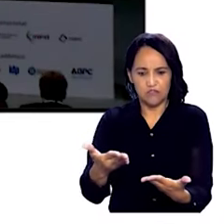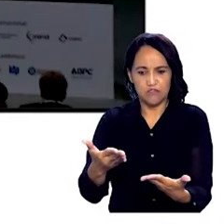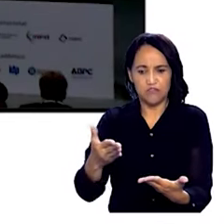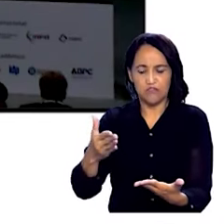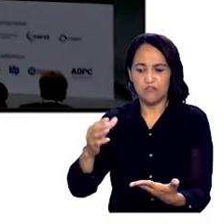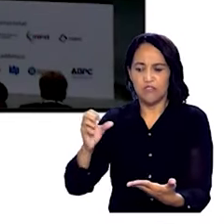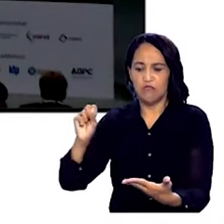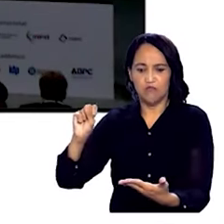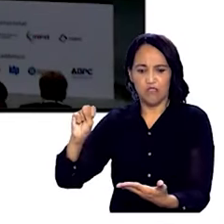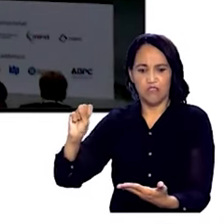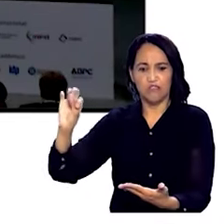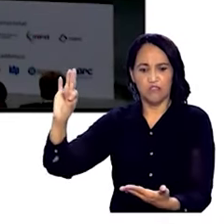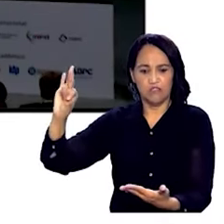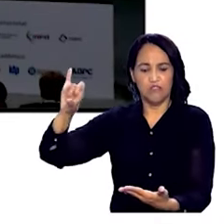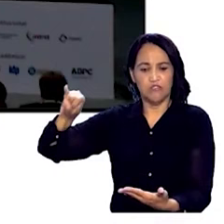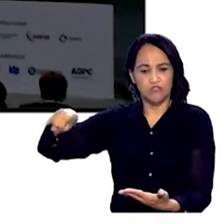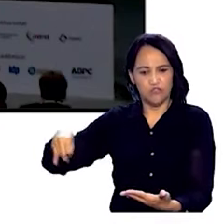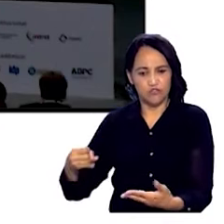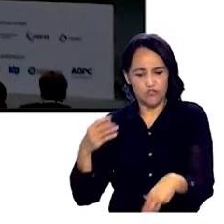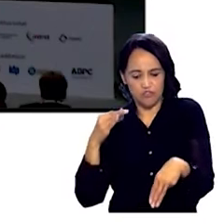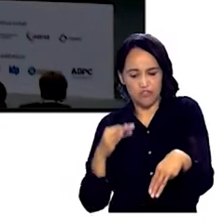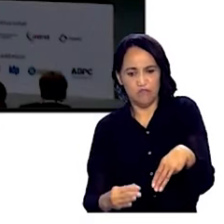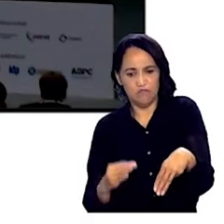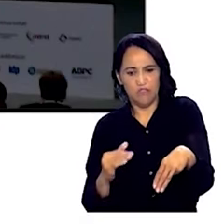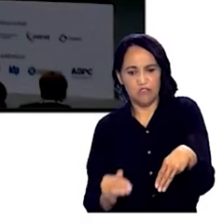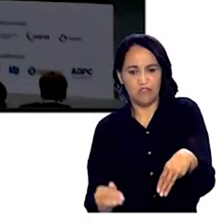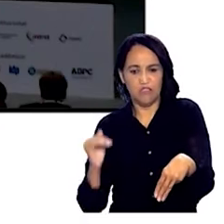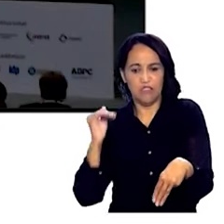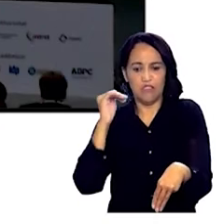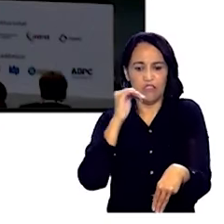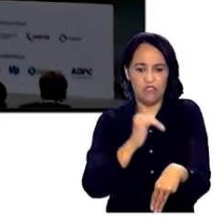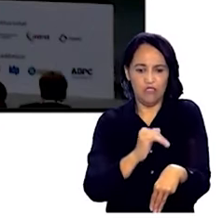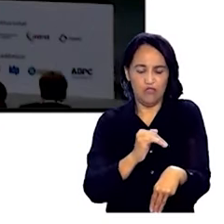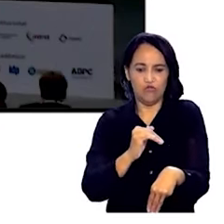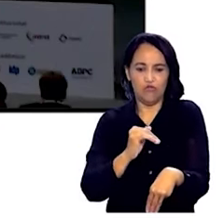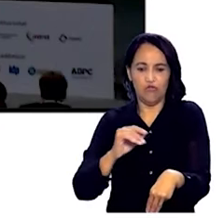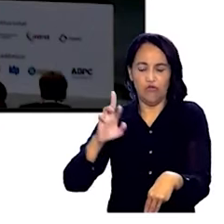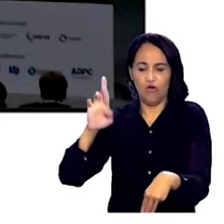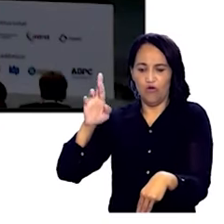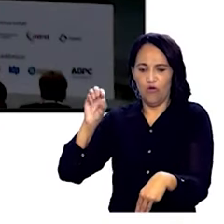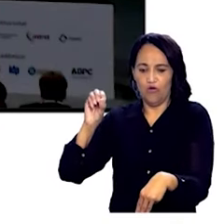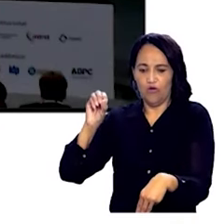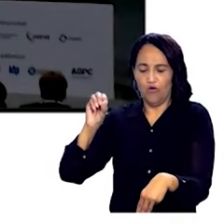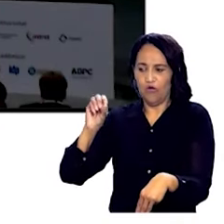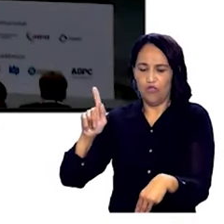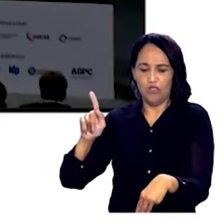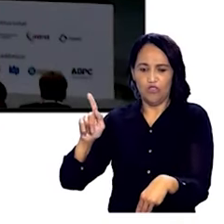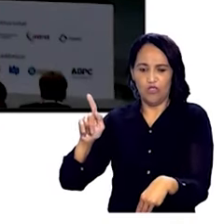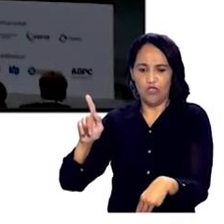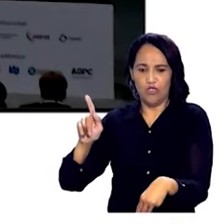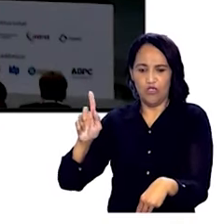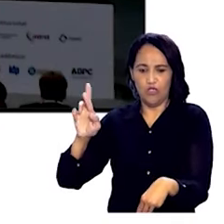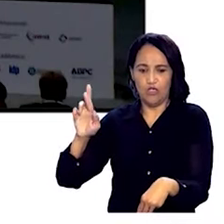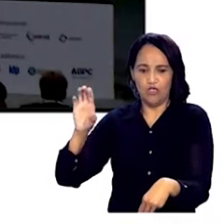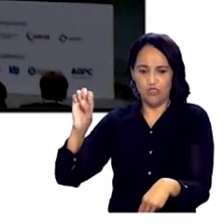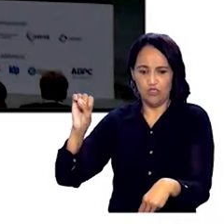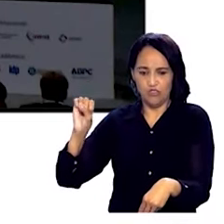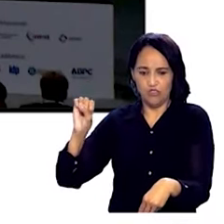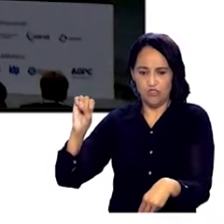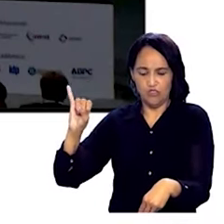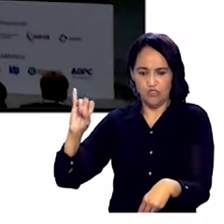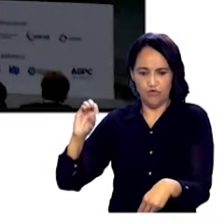Cruz moder al Ministro Mauro C Director lacua Nacional de forma